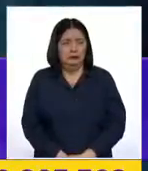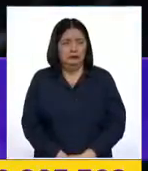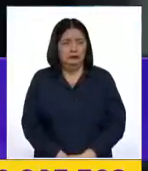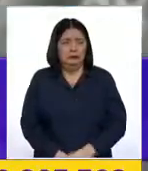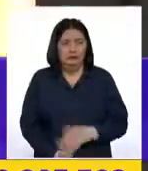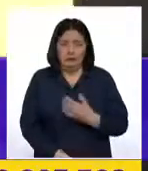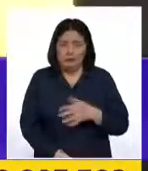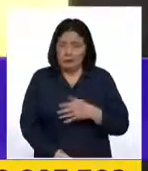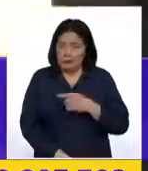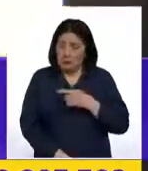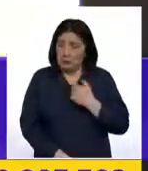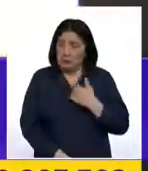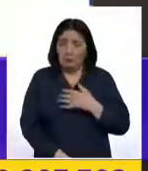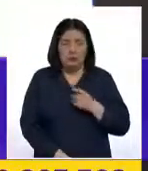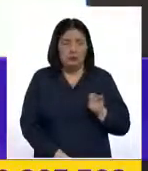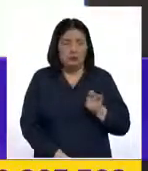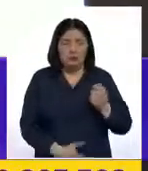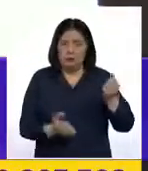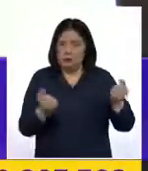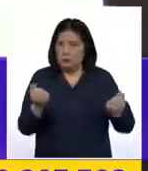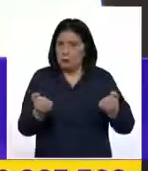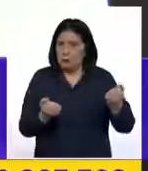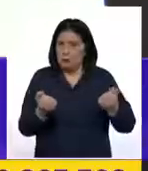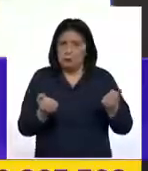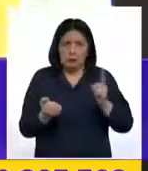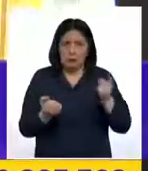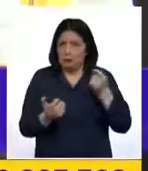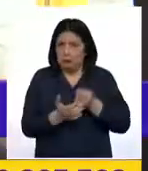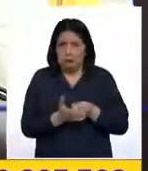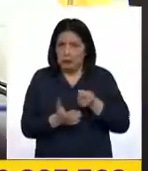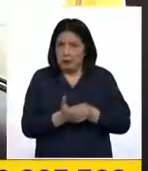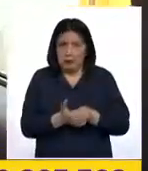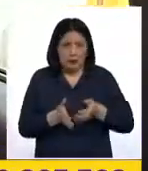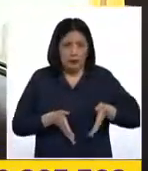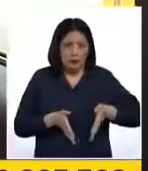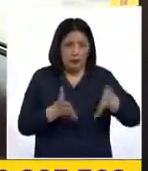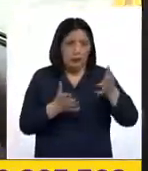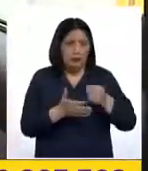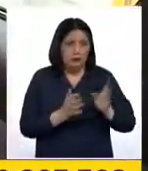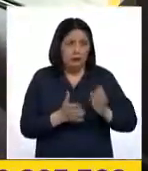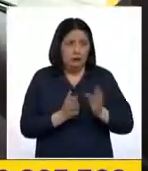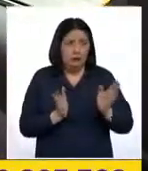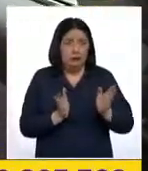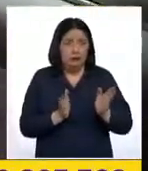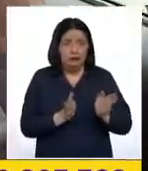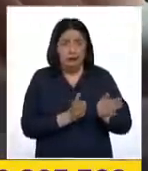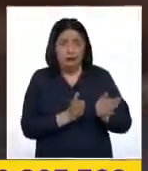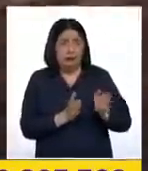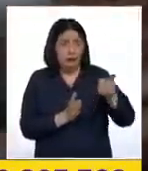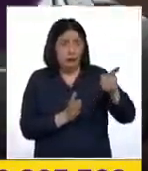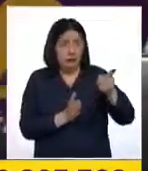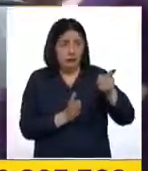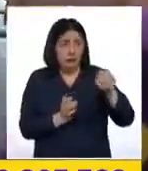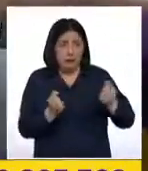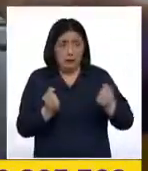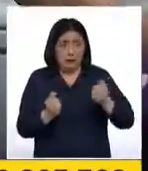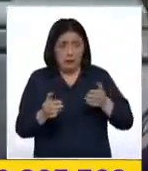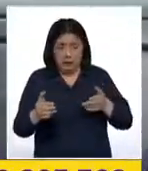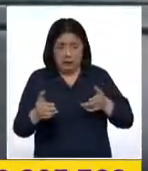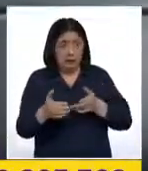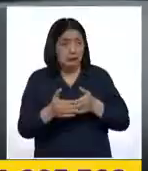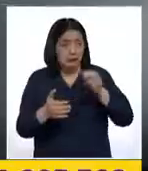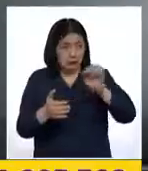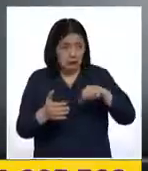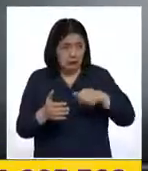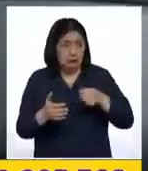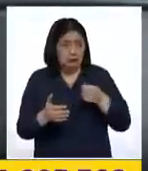esto es mi causa. Lo que hacen los conductores para no pagar el peaje es pegarse al vehículo que sí lo va a pagar y